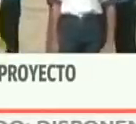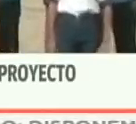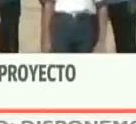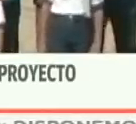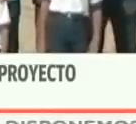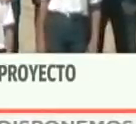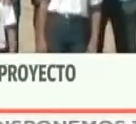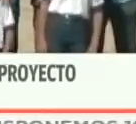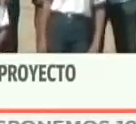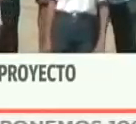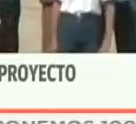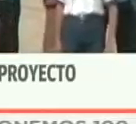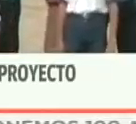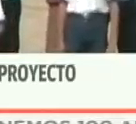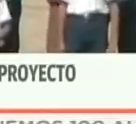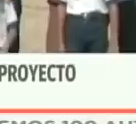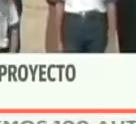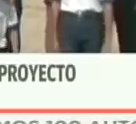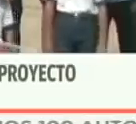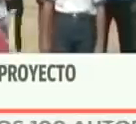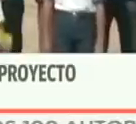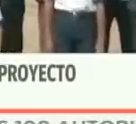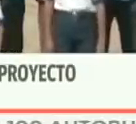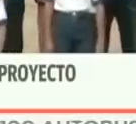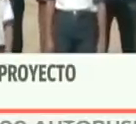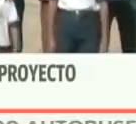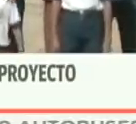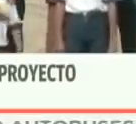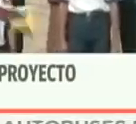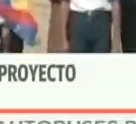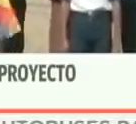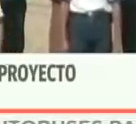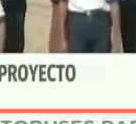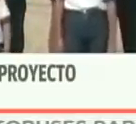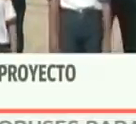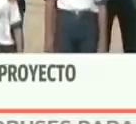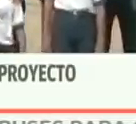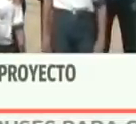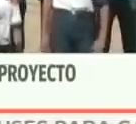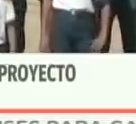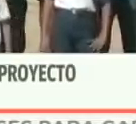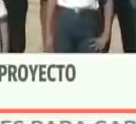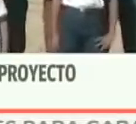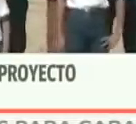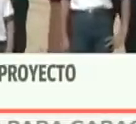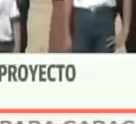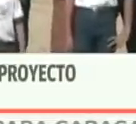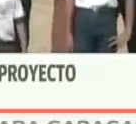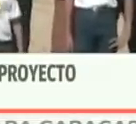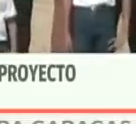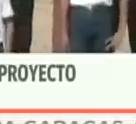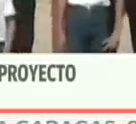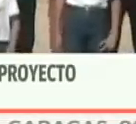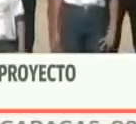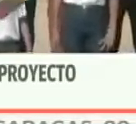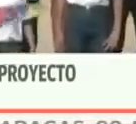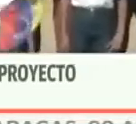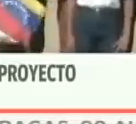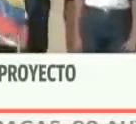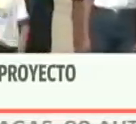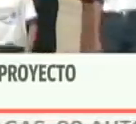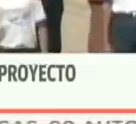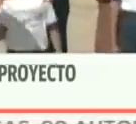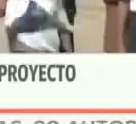dos barcos comienzan a trabajar en la ruta Chacopata, Margarita y también en el Zulia. Toda Venezuela celebrando